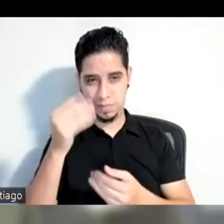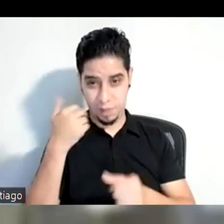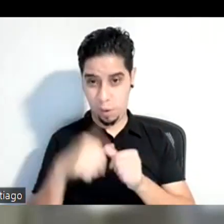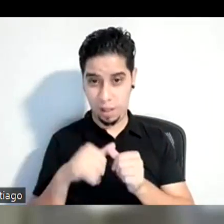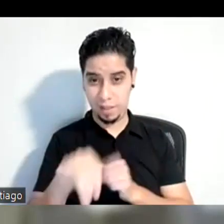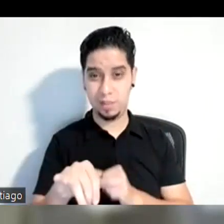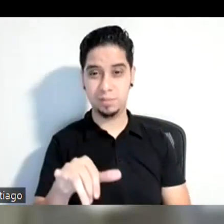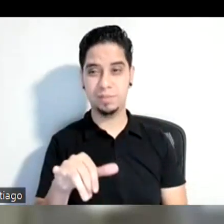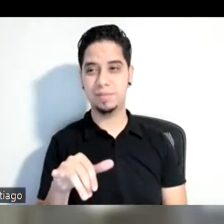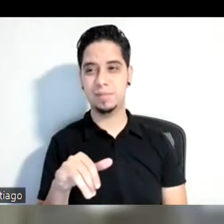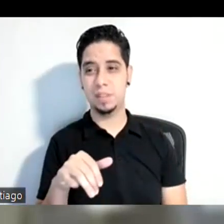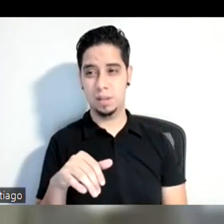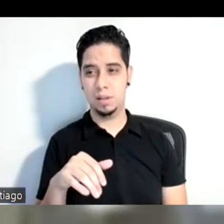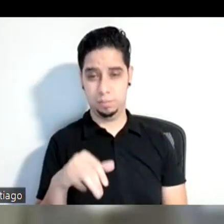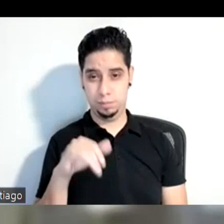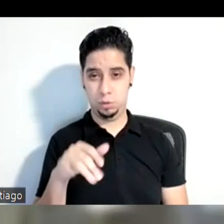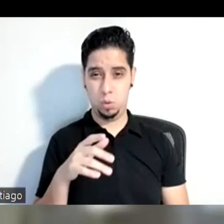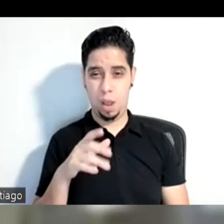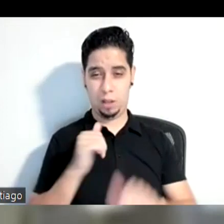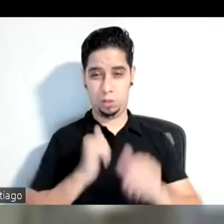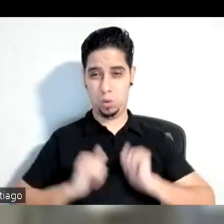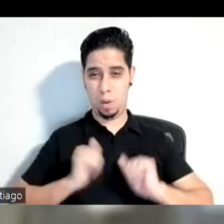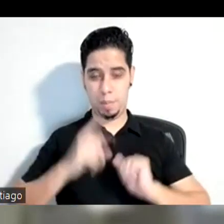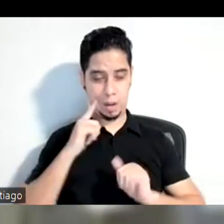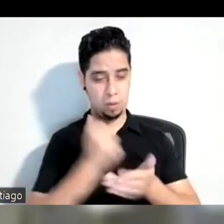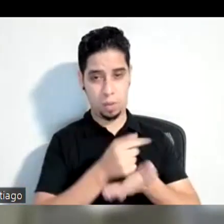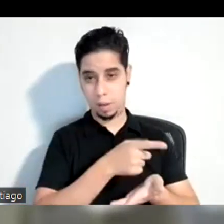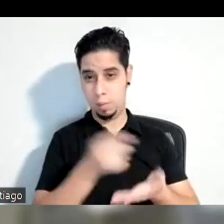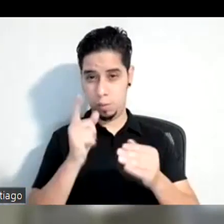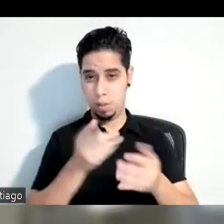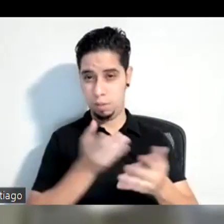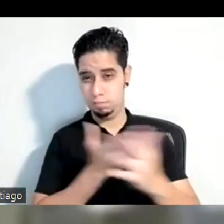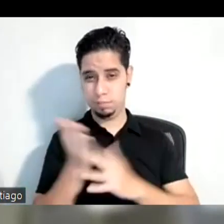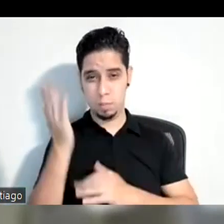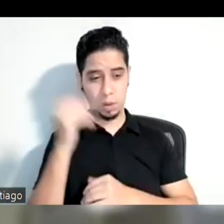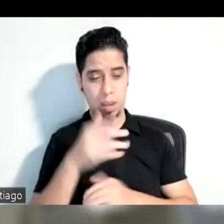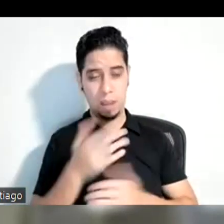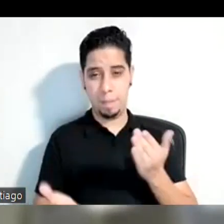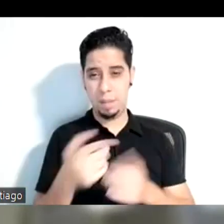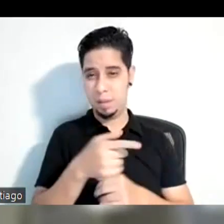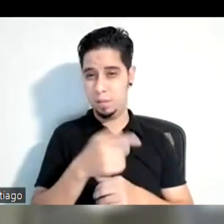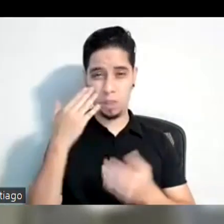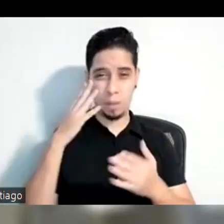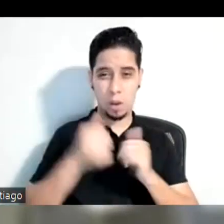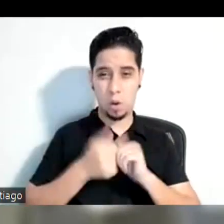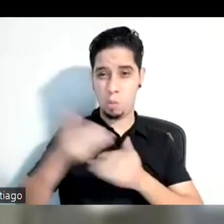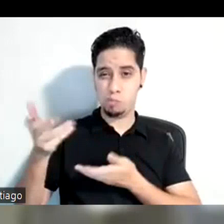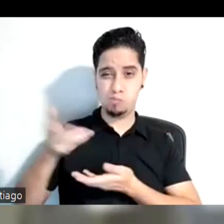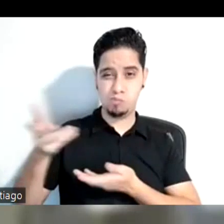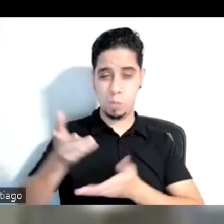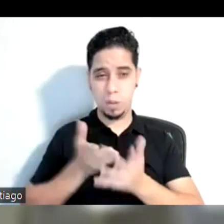Y entonces hacía pasar por esa persona para ayudarla, ¿verdad? Porque quizás la persona no sabía cómo manejarse,